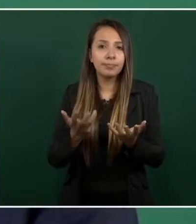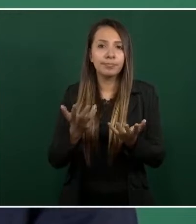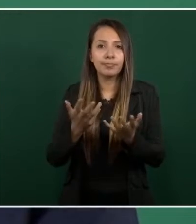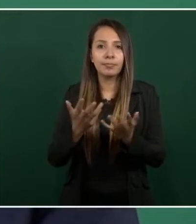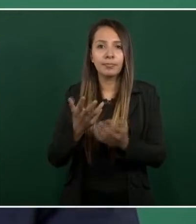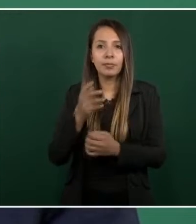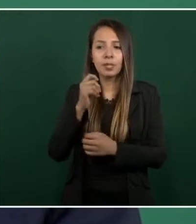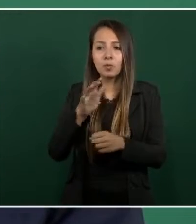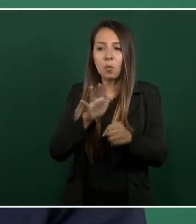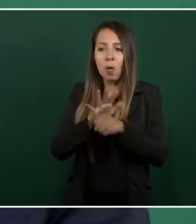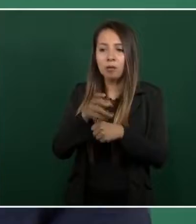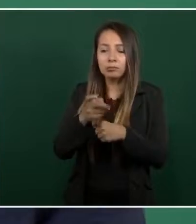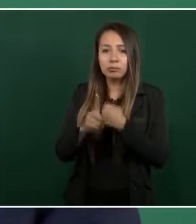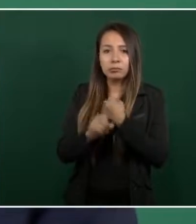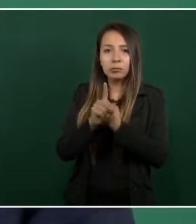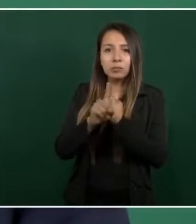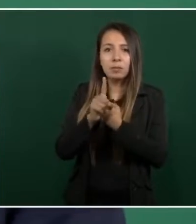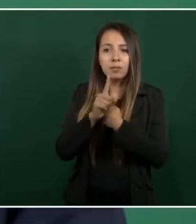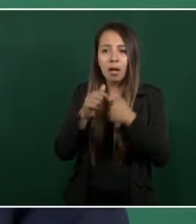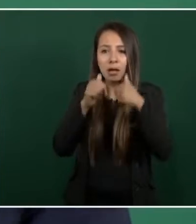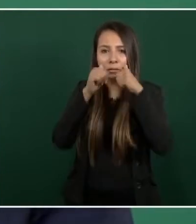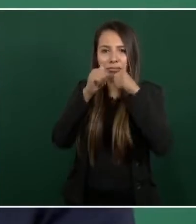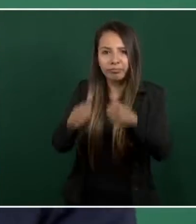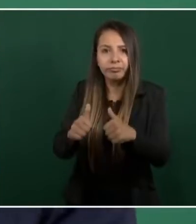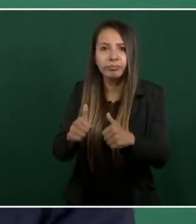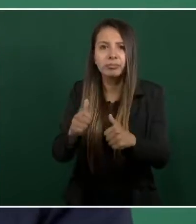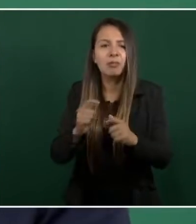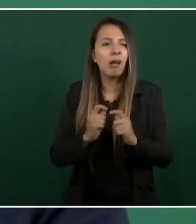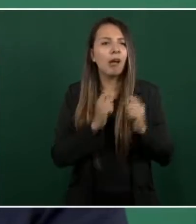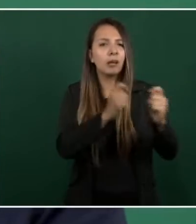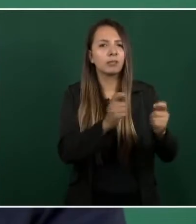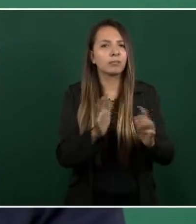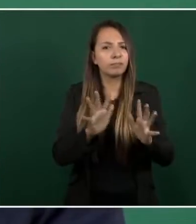atender el problema, no delegar el problema,